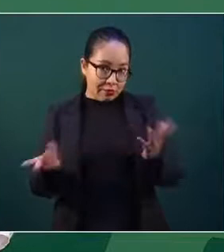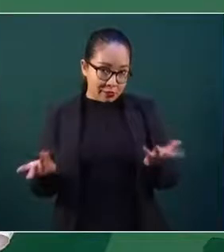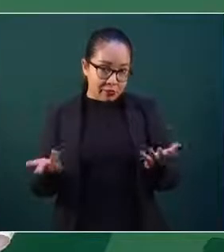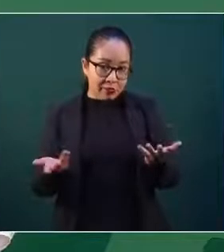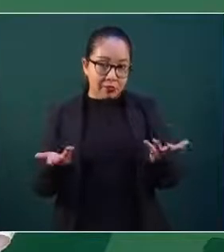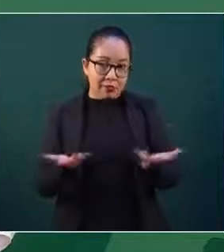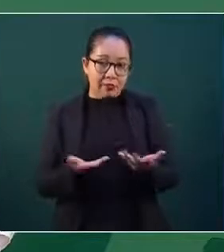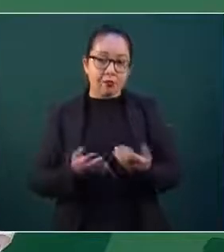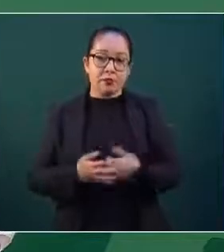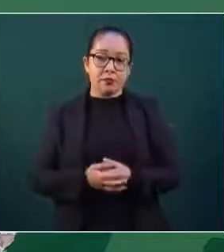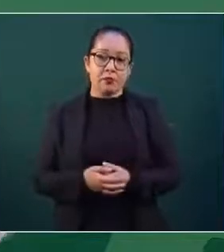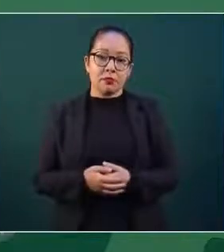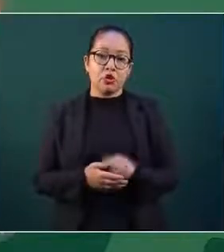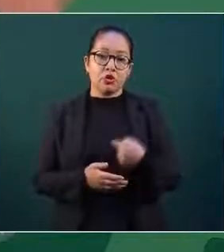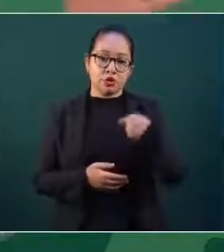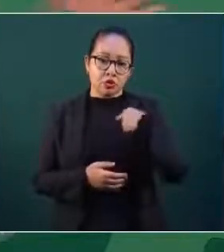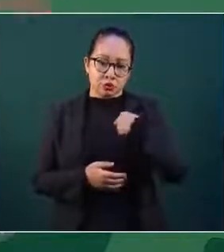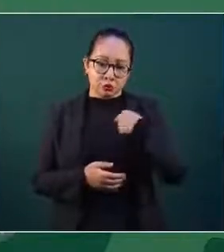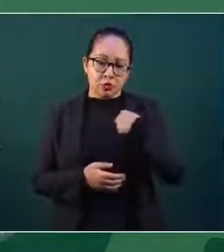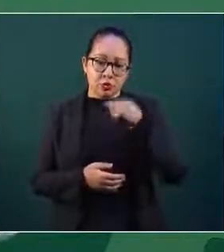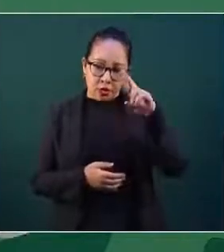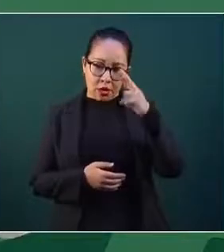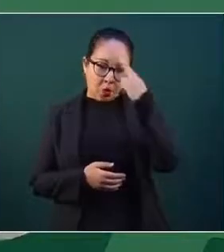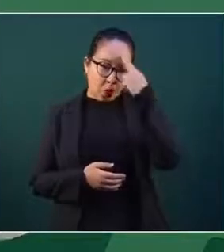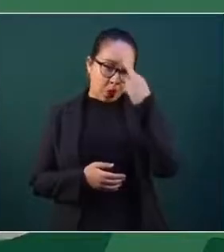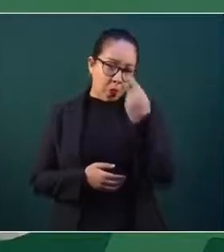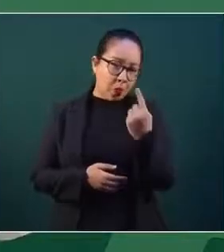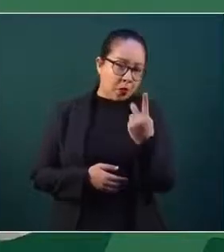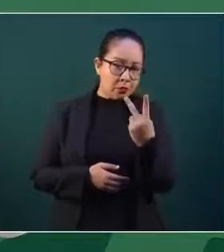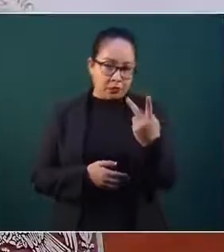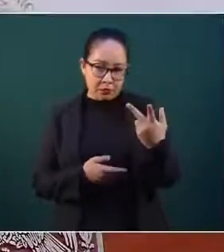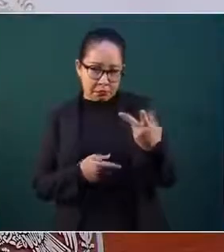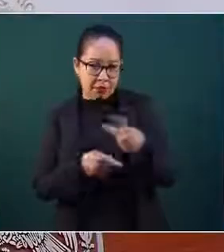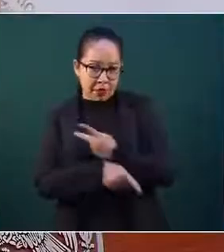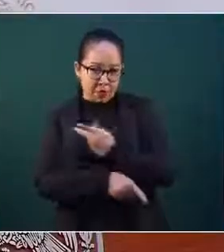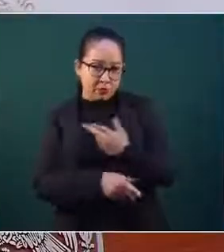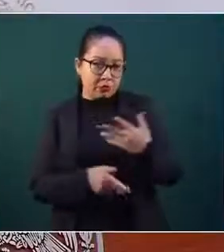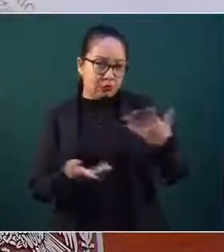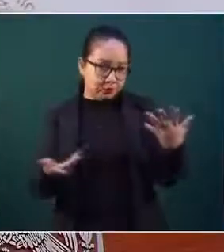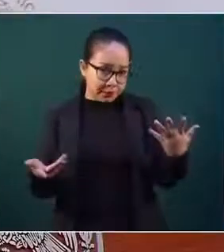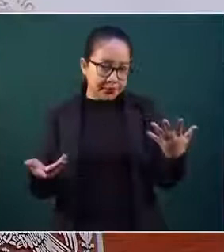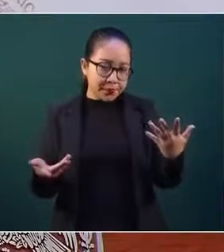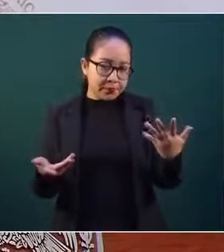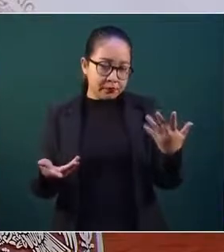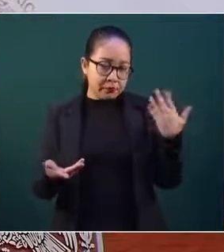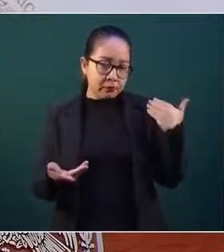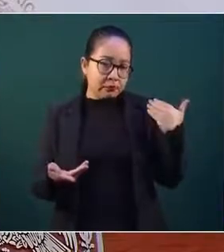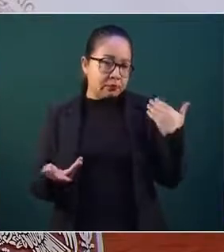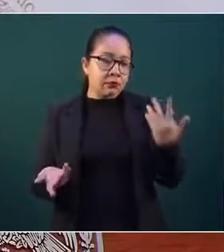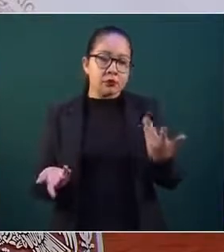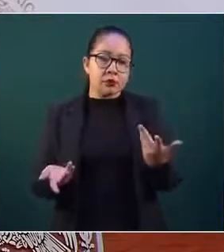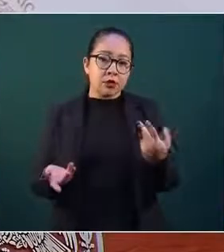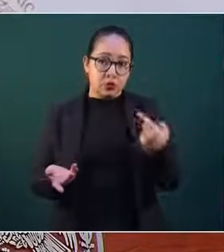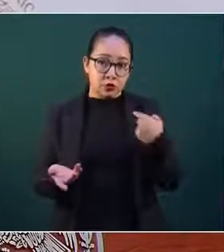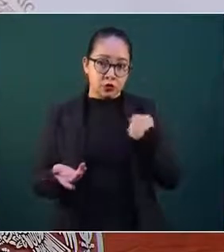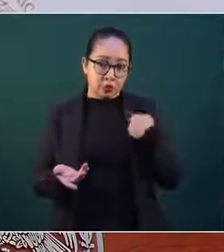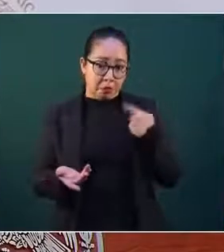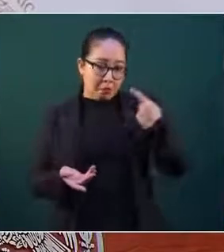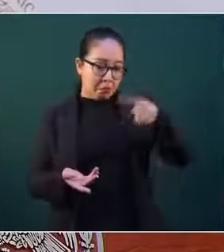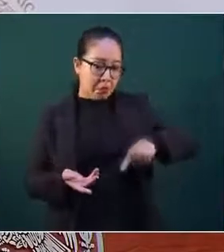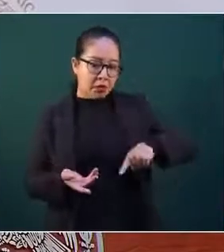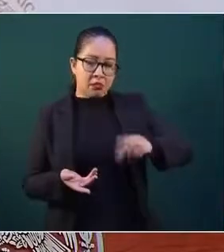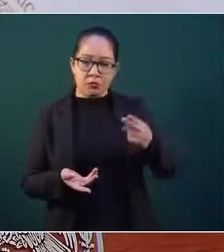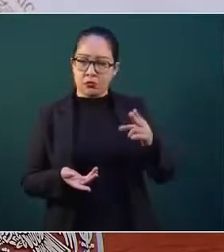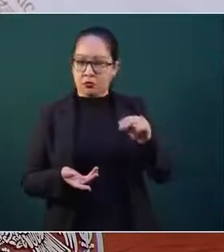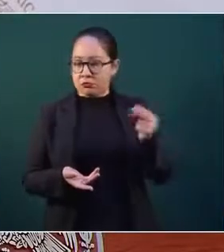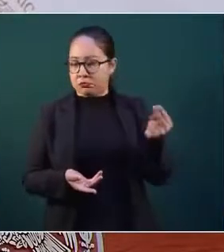Tengo presente 1 o 2 casos y sin que yo ordenara que se